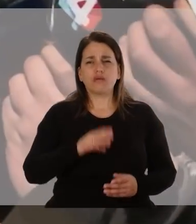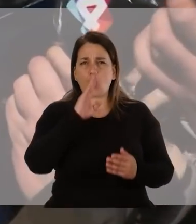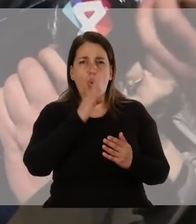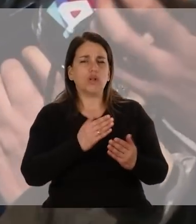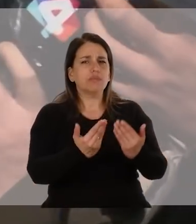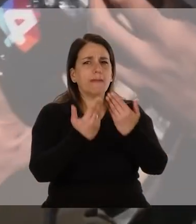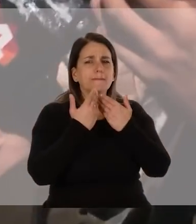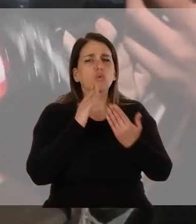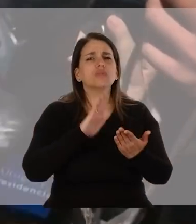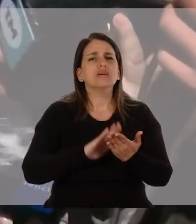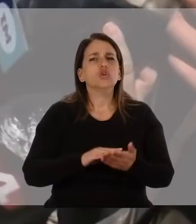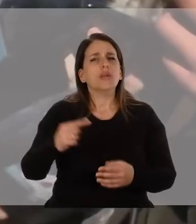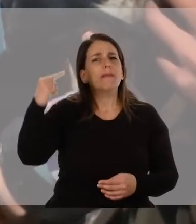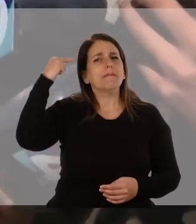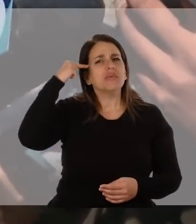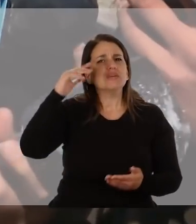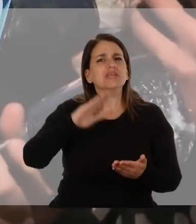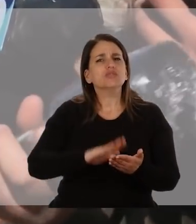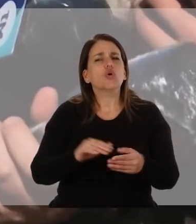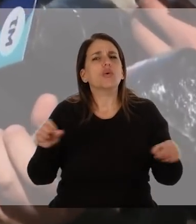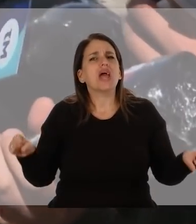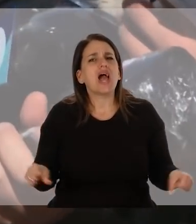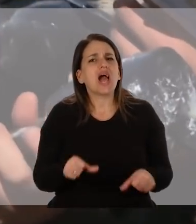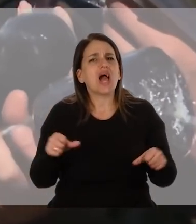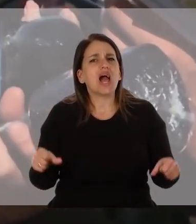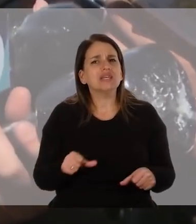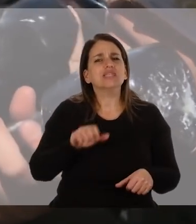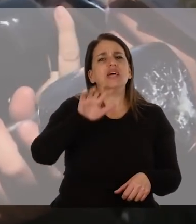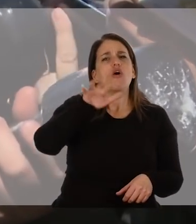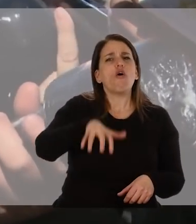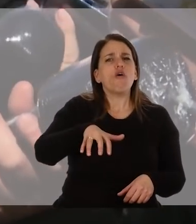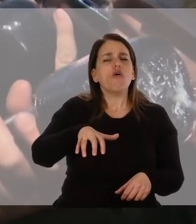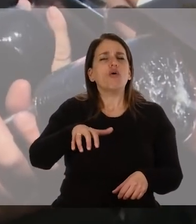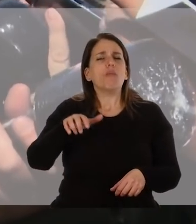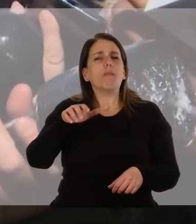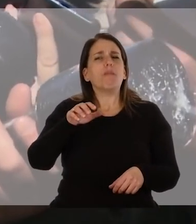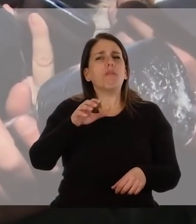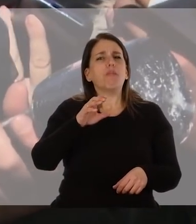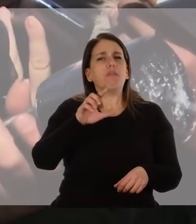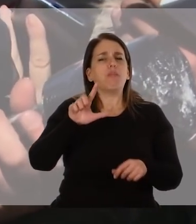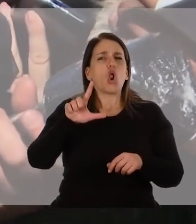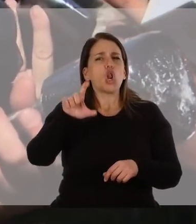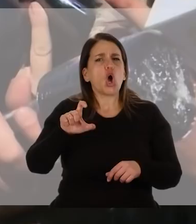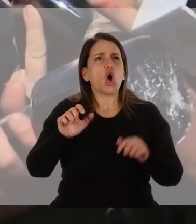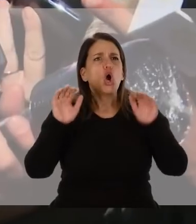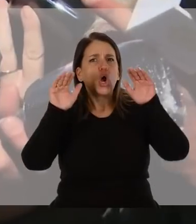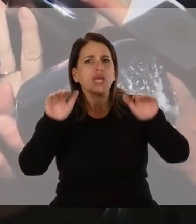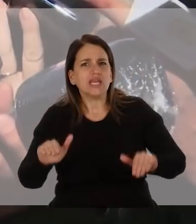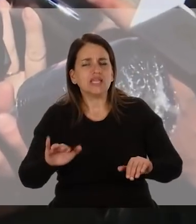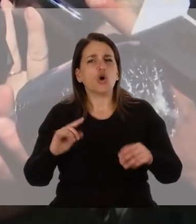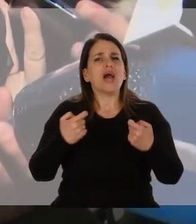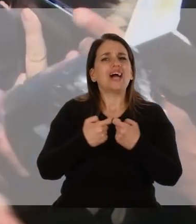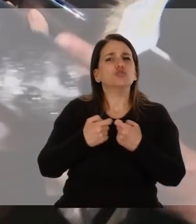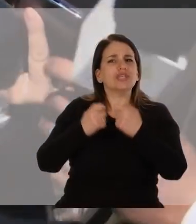pregunta, por lo menos de mi parte. ¿Qué piensa de la iniciativa de colocar o instalar un polo logístico y un puerto seco aquí en las instalaciones